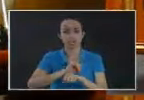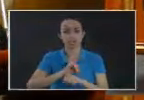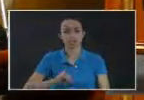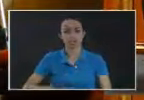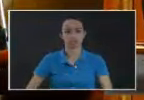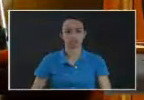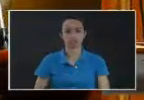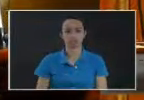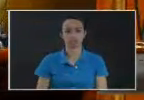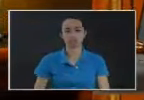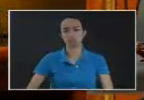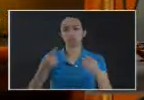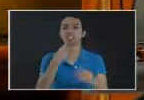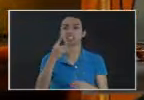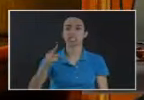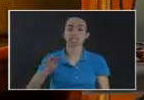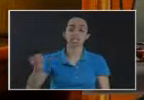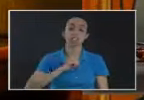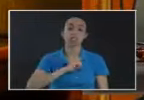miel.